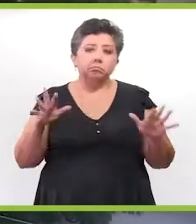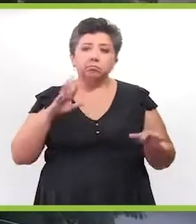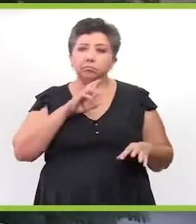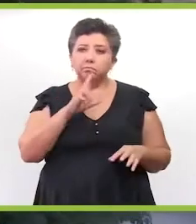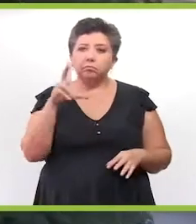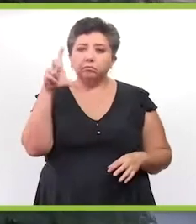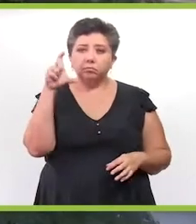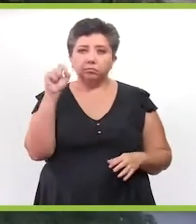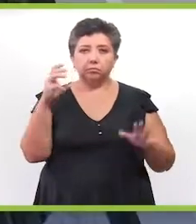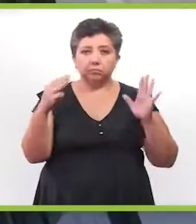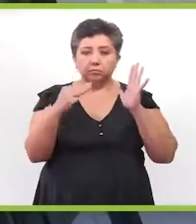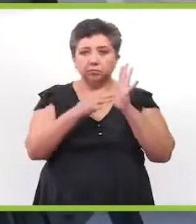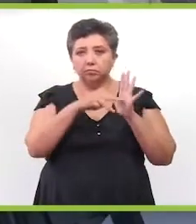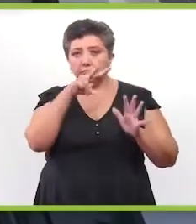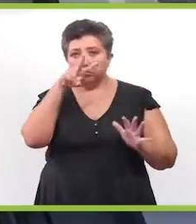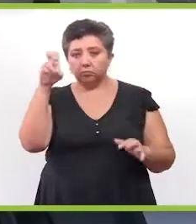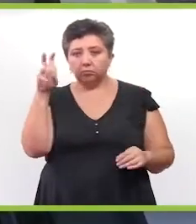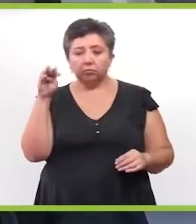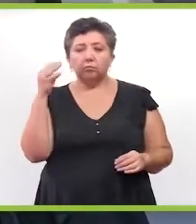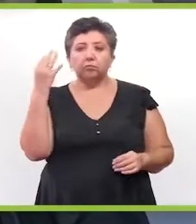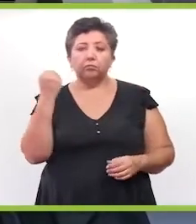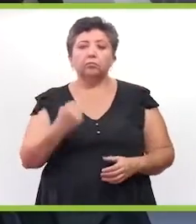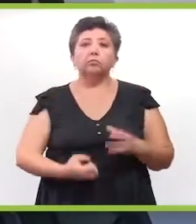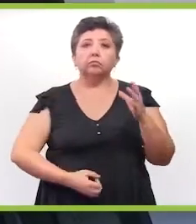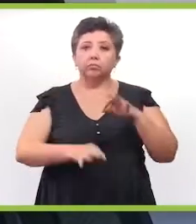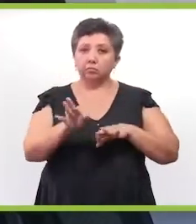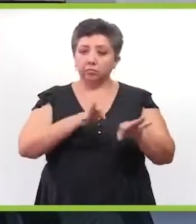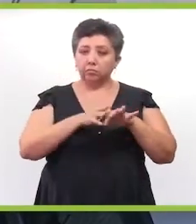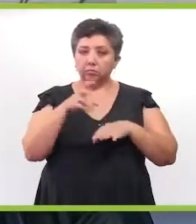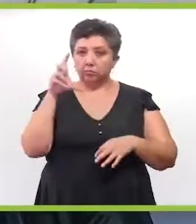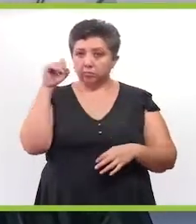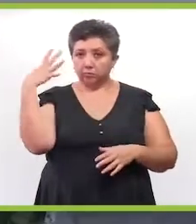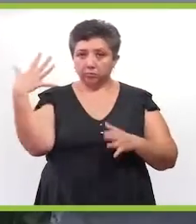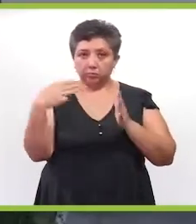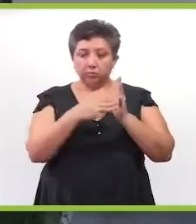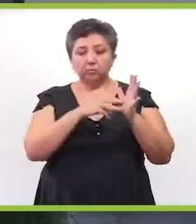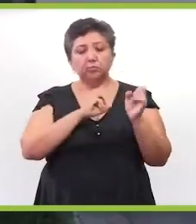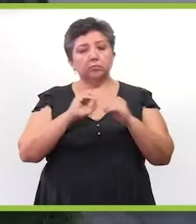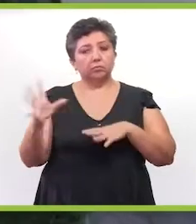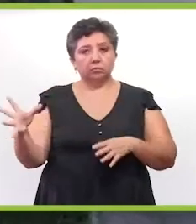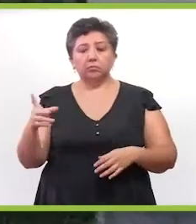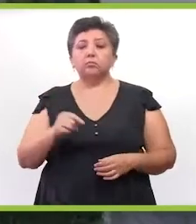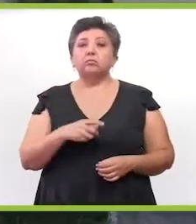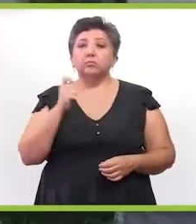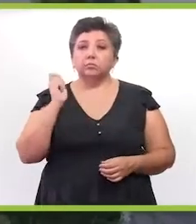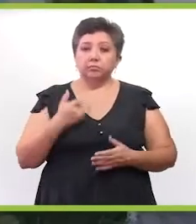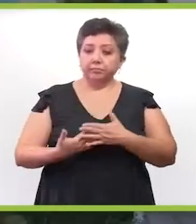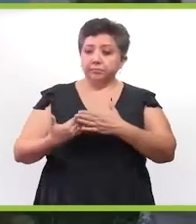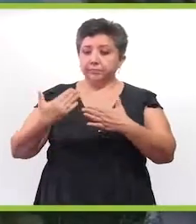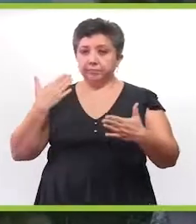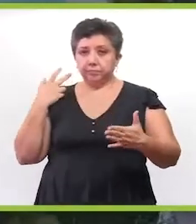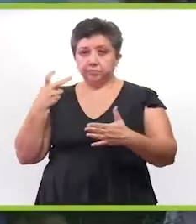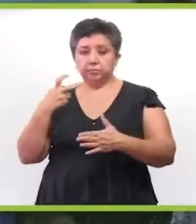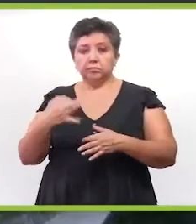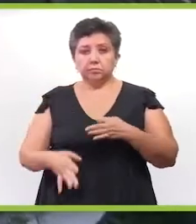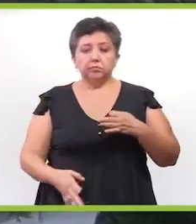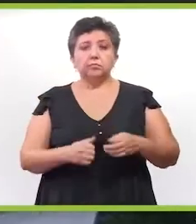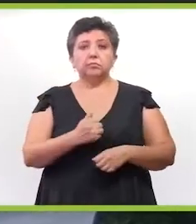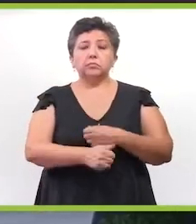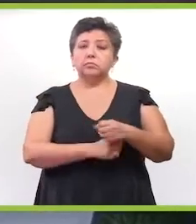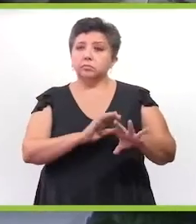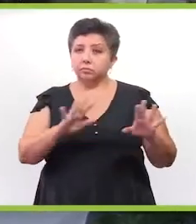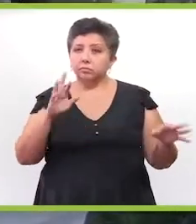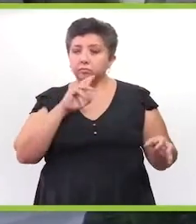recuperamos 20 mil 299 empleos de los 25 mil que se perdieron que decir que antes de que termine este año seguramente